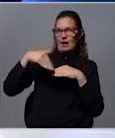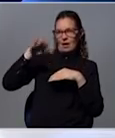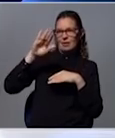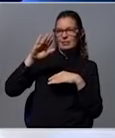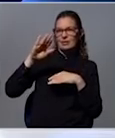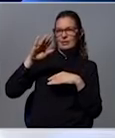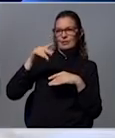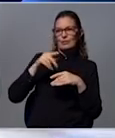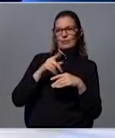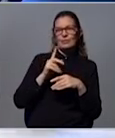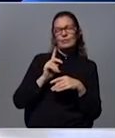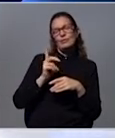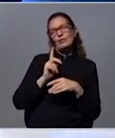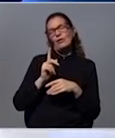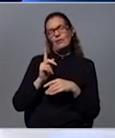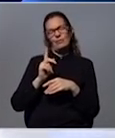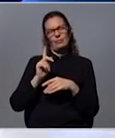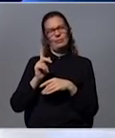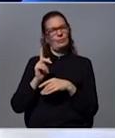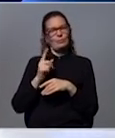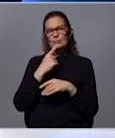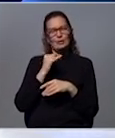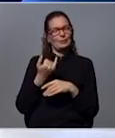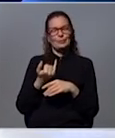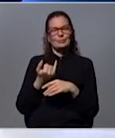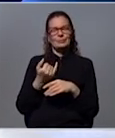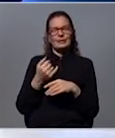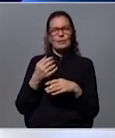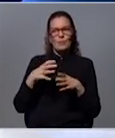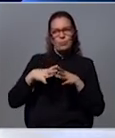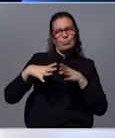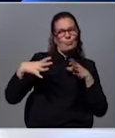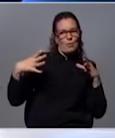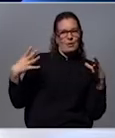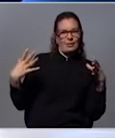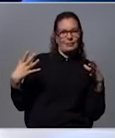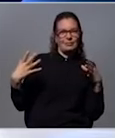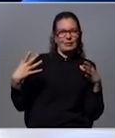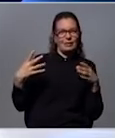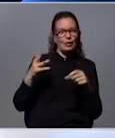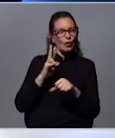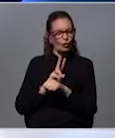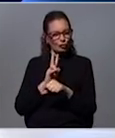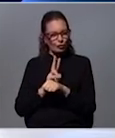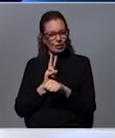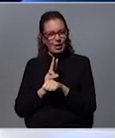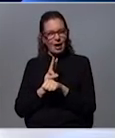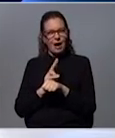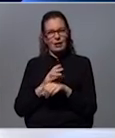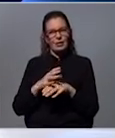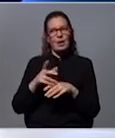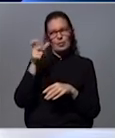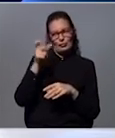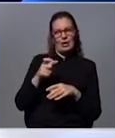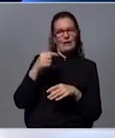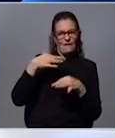gráficos fueron el gran narcotráfico si hay que tratar de encontrar los traficantes los peces gordos o